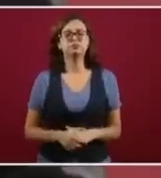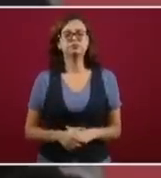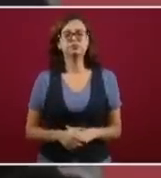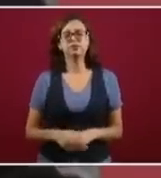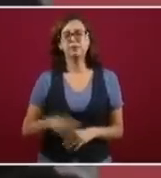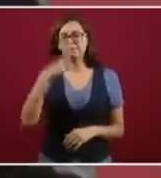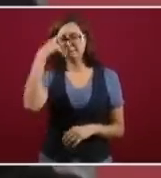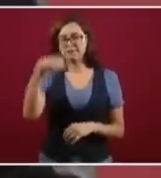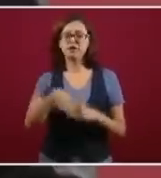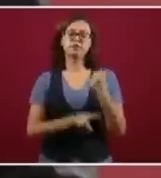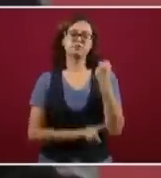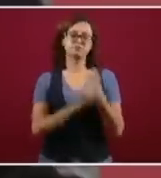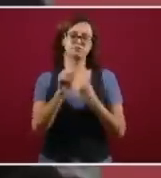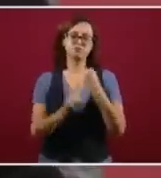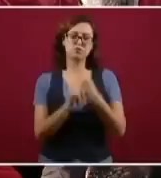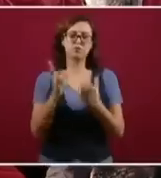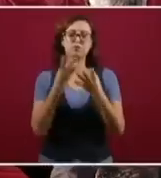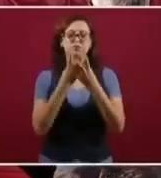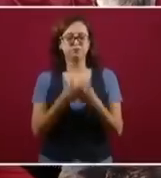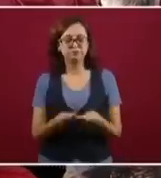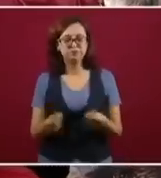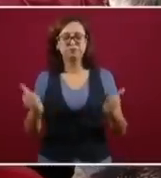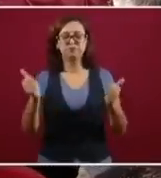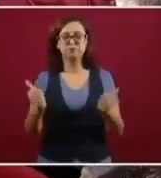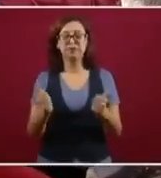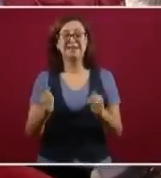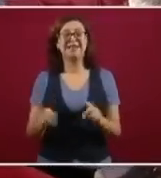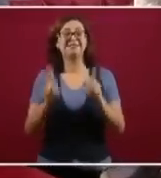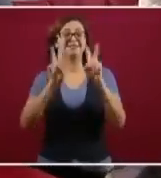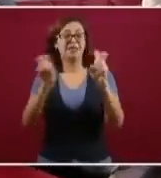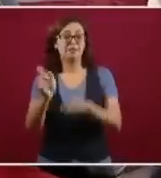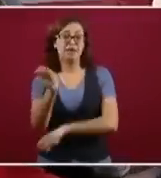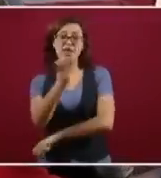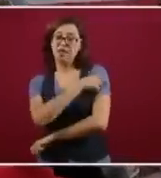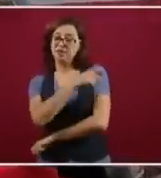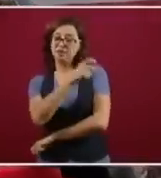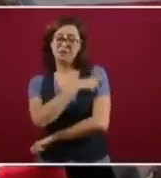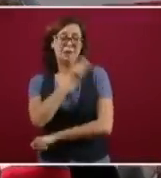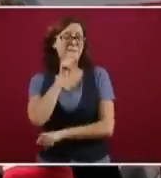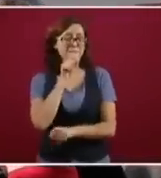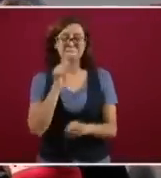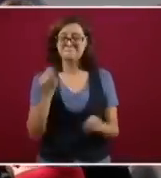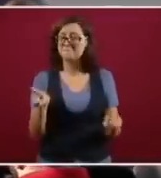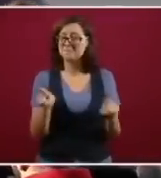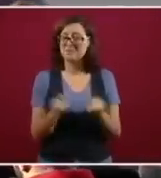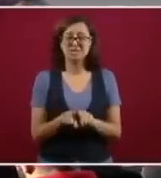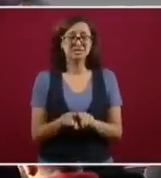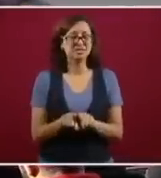para resolver el problema de los medicamentos. En el caso de las vacunas, lo mismo.